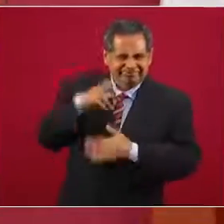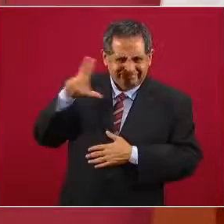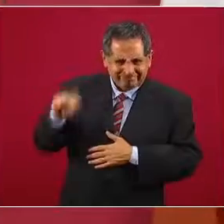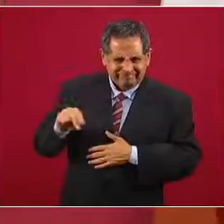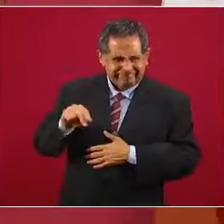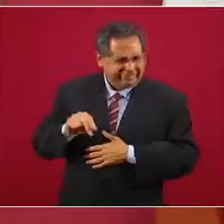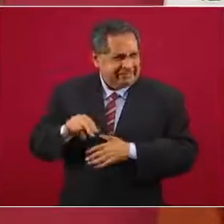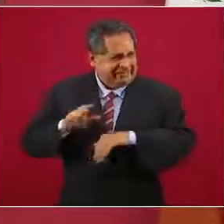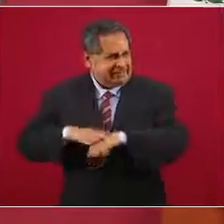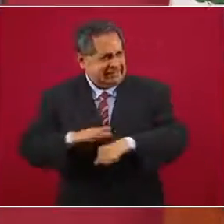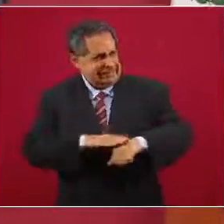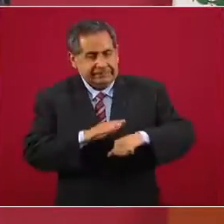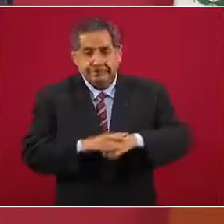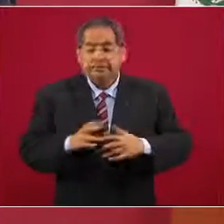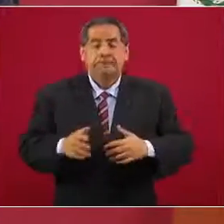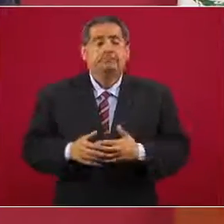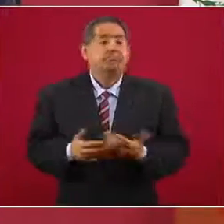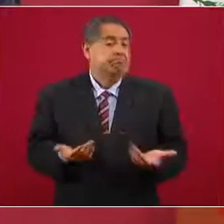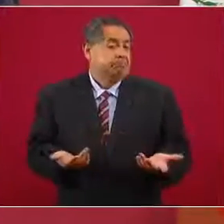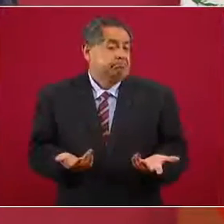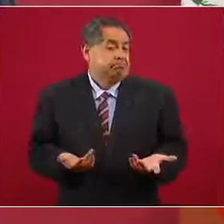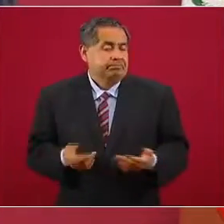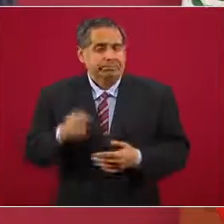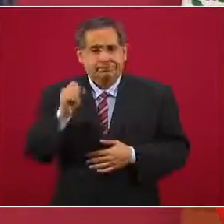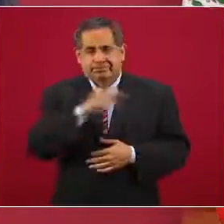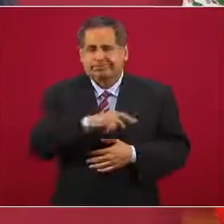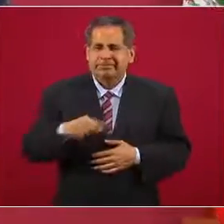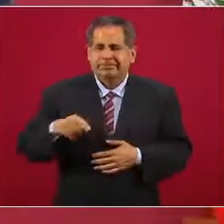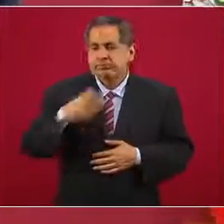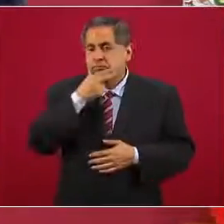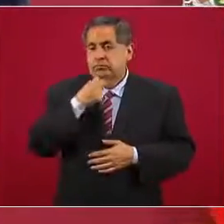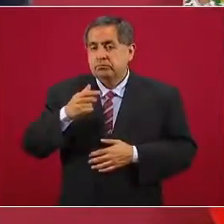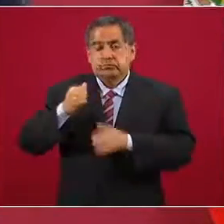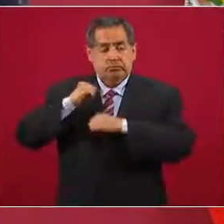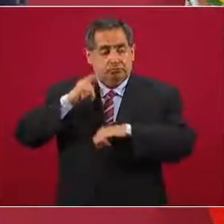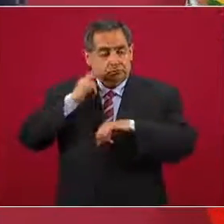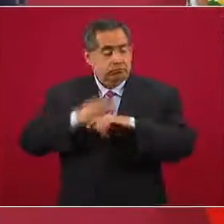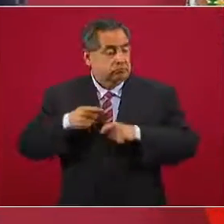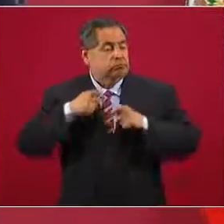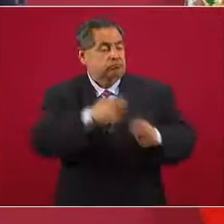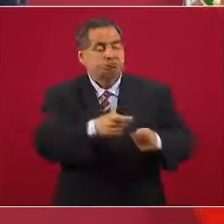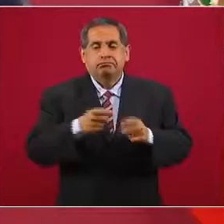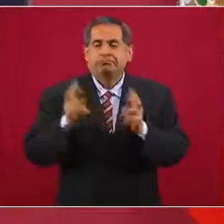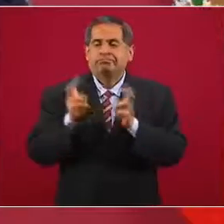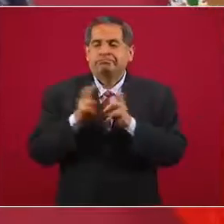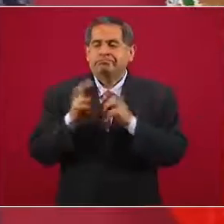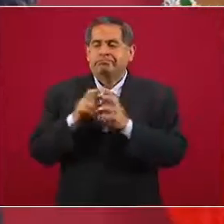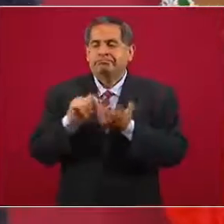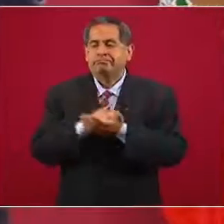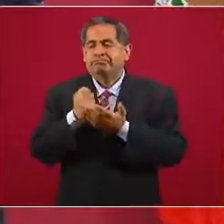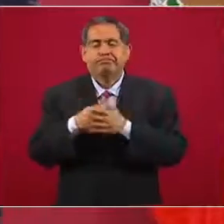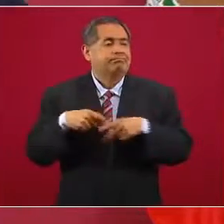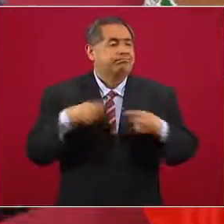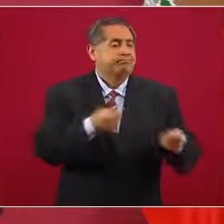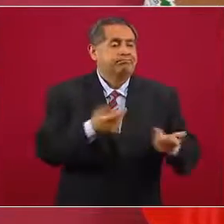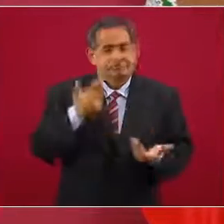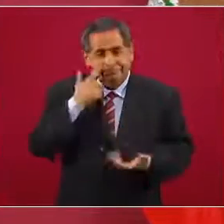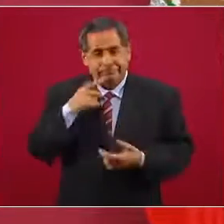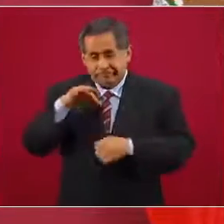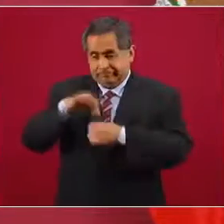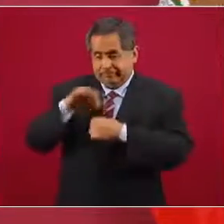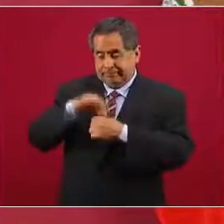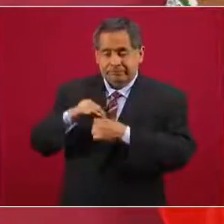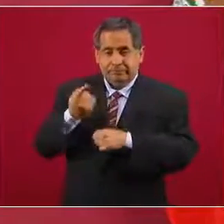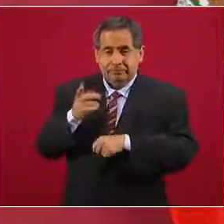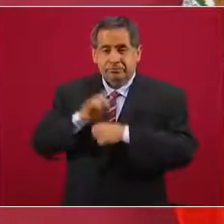Bueno, y a ese señor Cerisola le tocó Tamaulipas. Entonces, al día siguiente de la elección, le